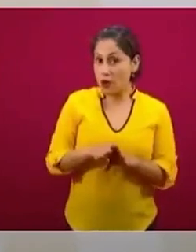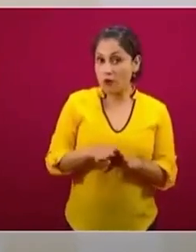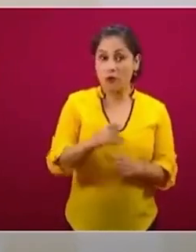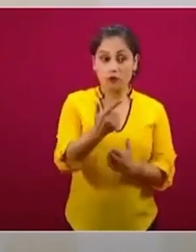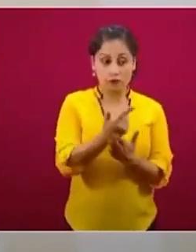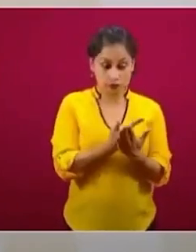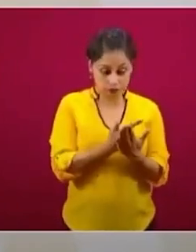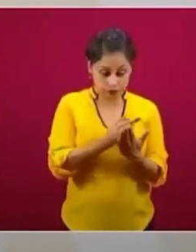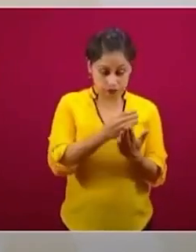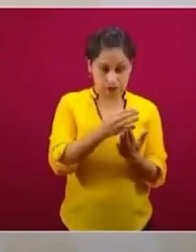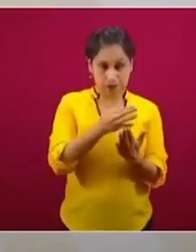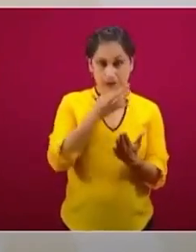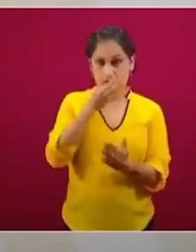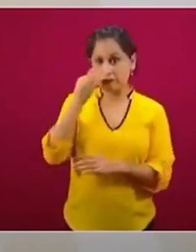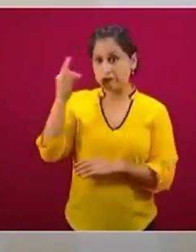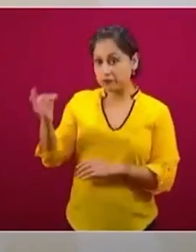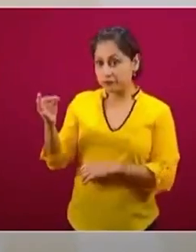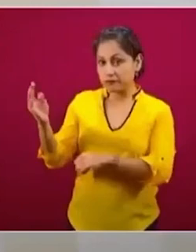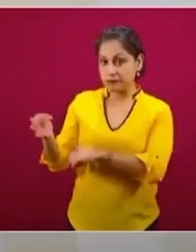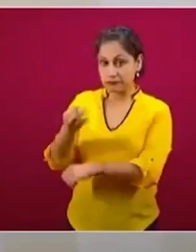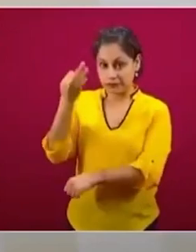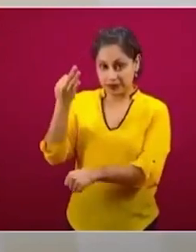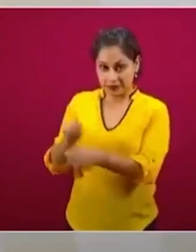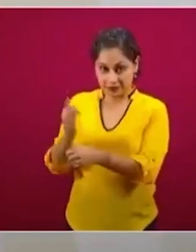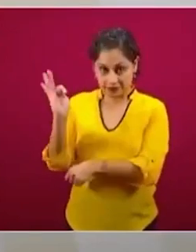la Tesorería Federal,